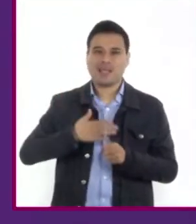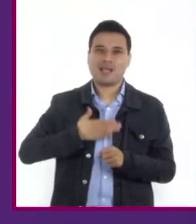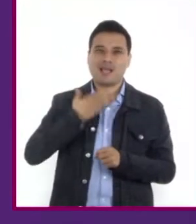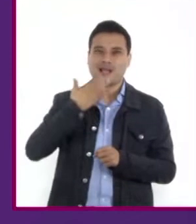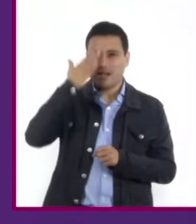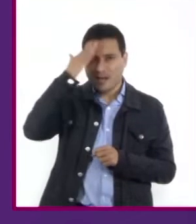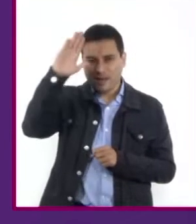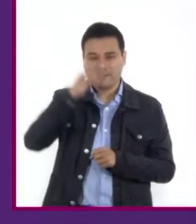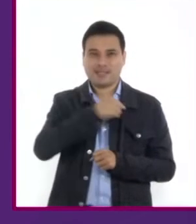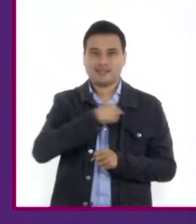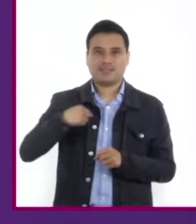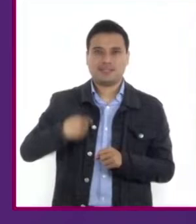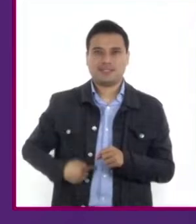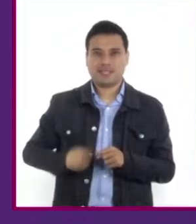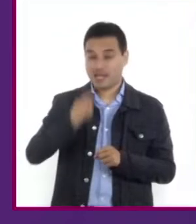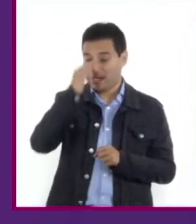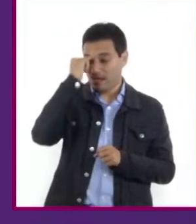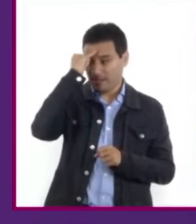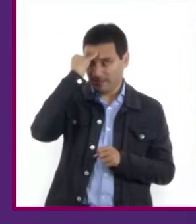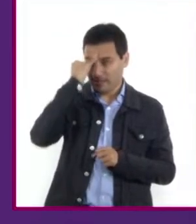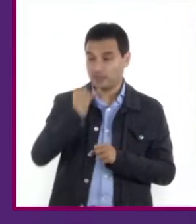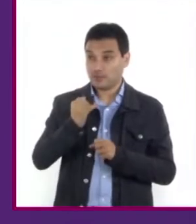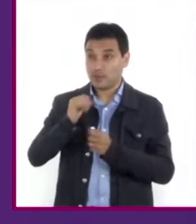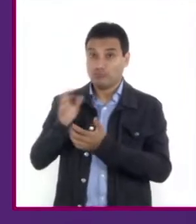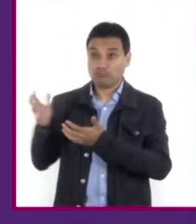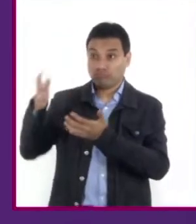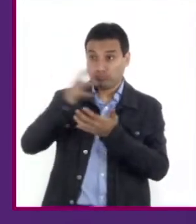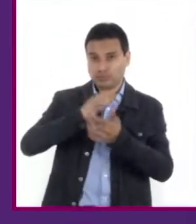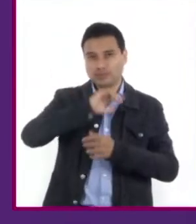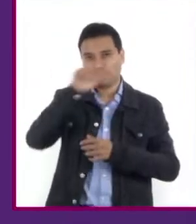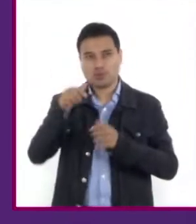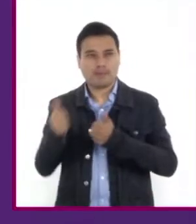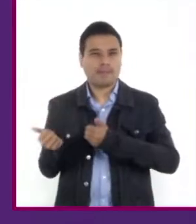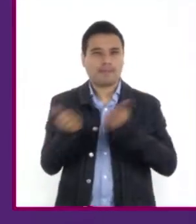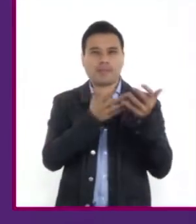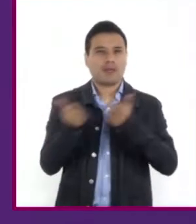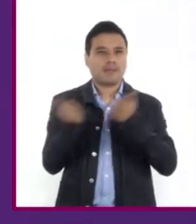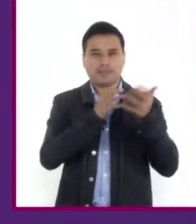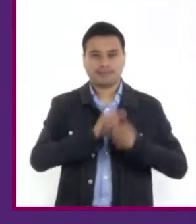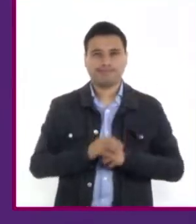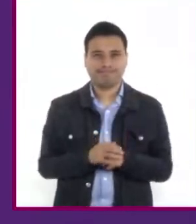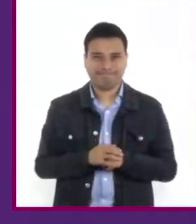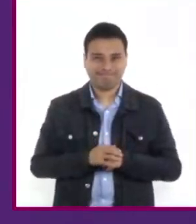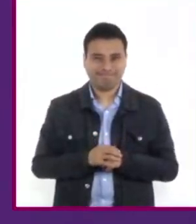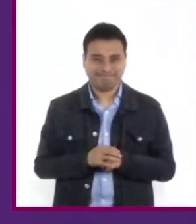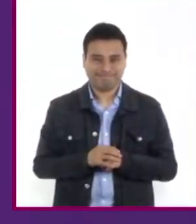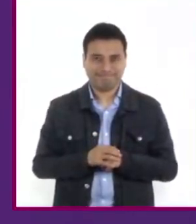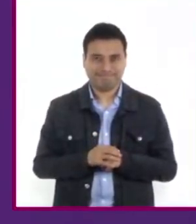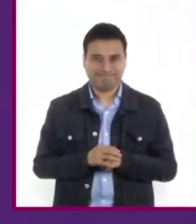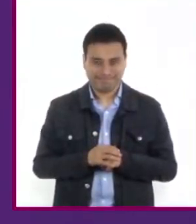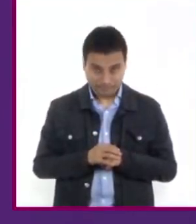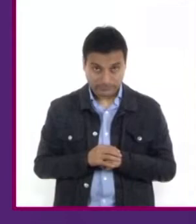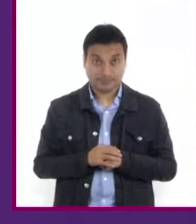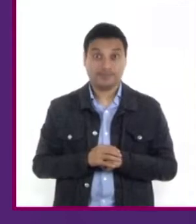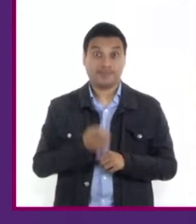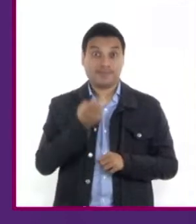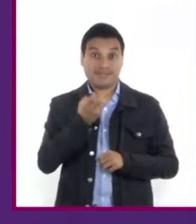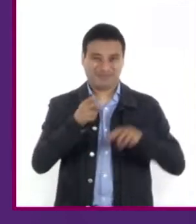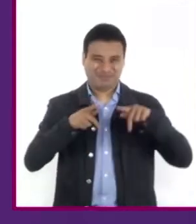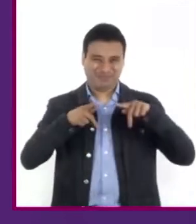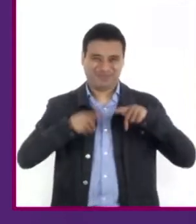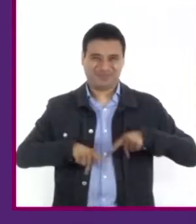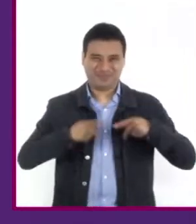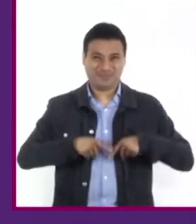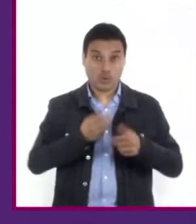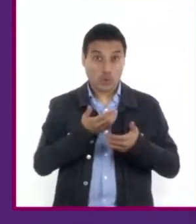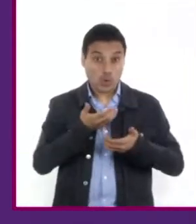India, para ser recogidos por los mercaderes europeos cerca de Medio Oriente. Los comerciantes de esa época tuvieron